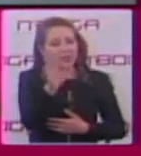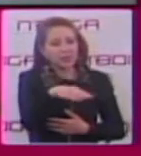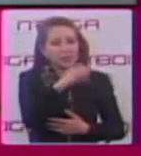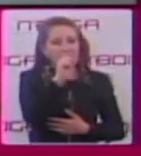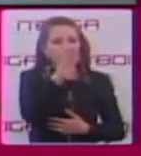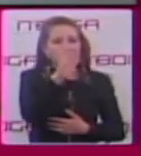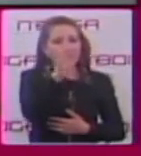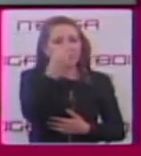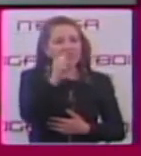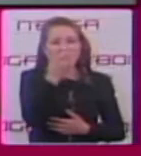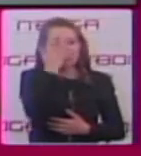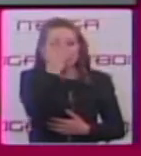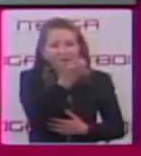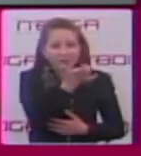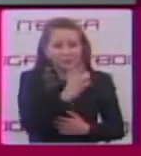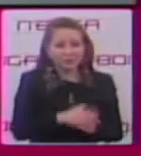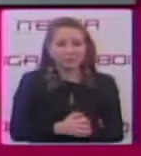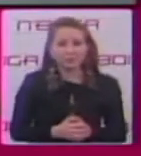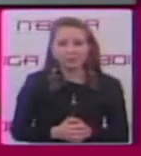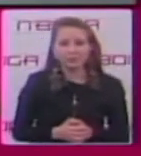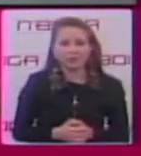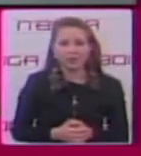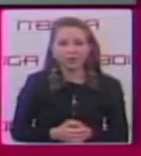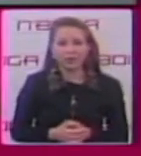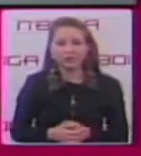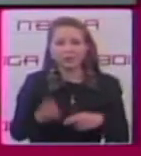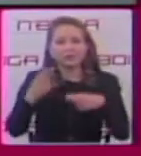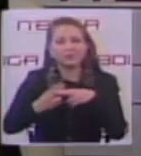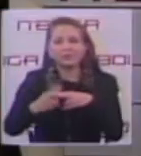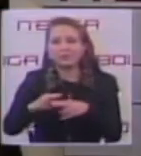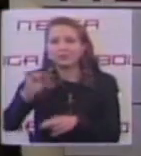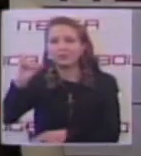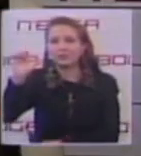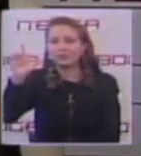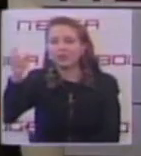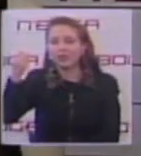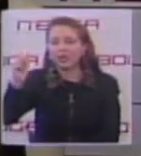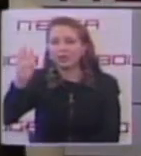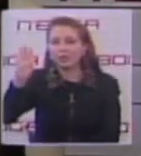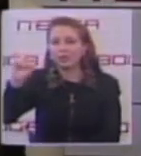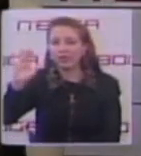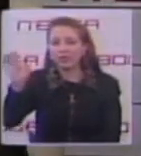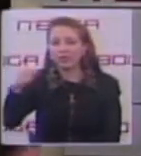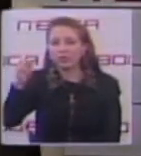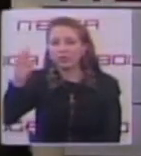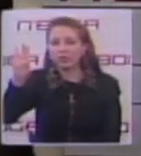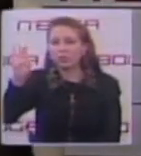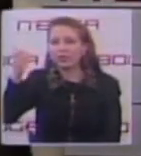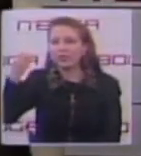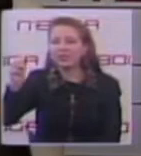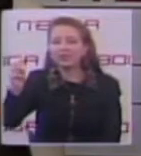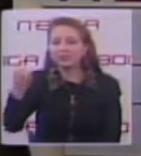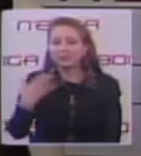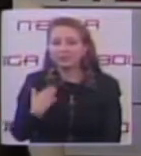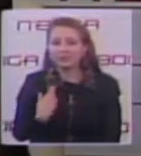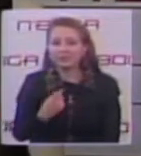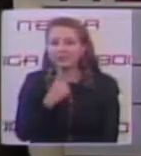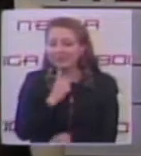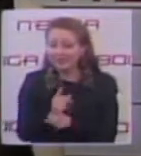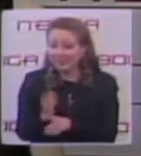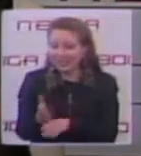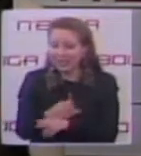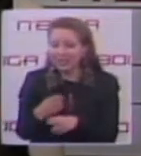nombre? Bueno, le comento, Ya los Bailos Cuates nace de la fusión, como en la presentación